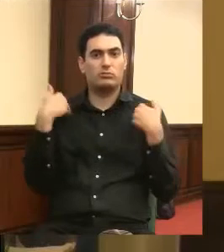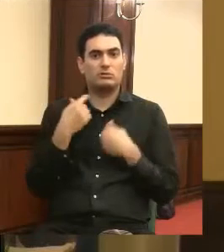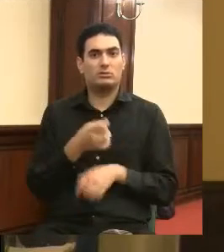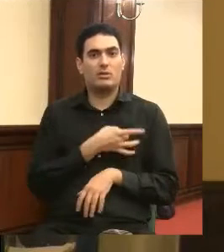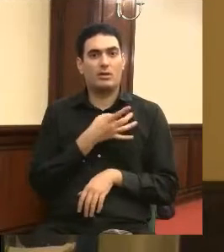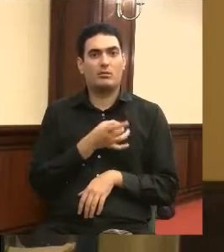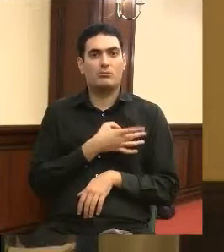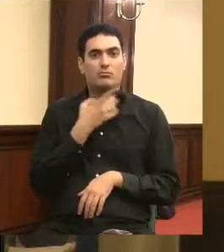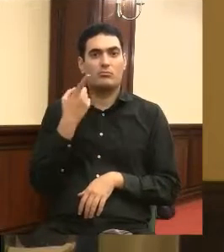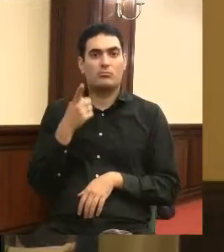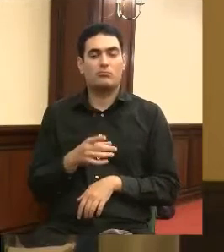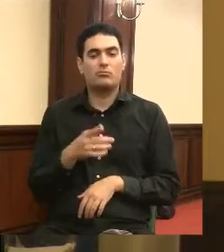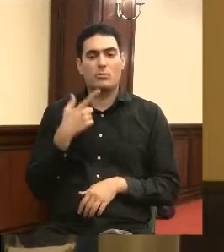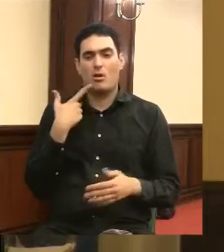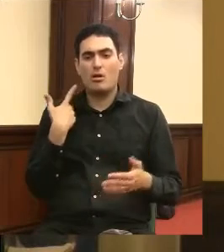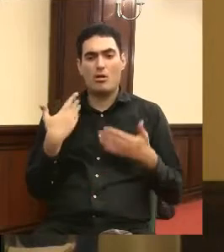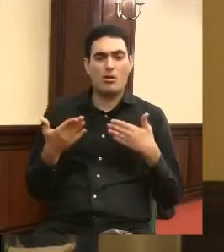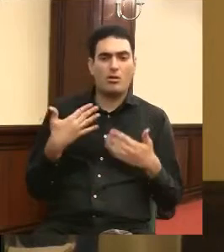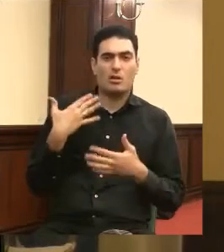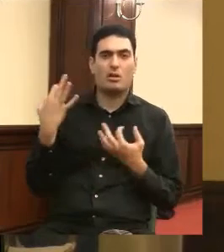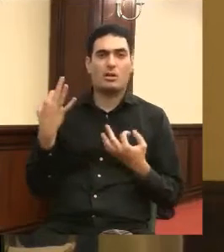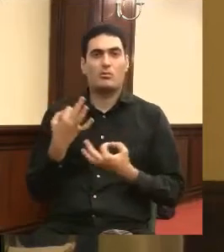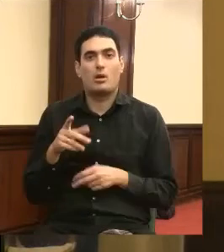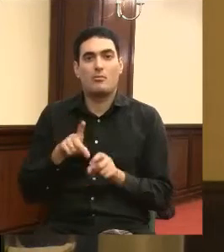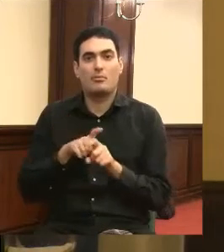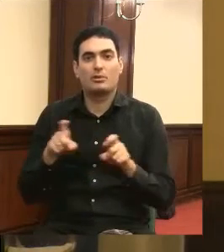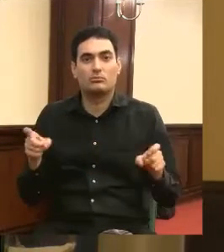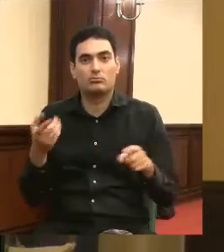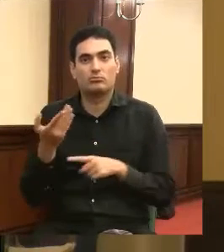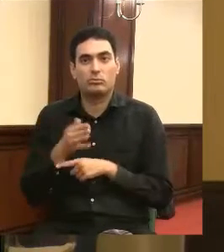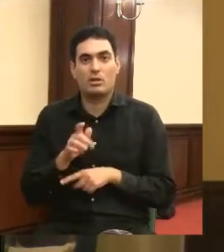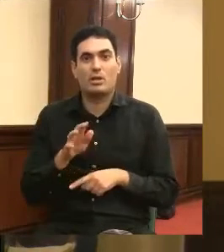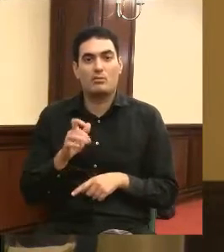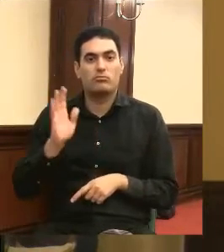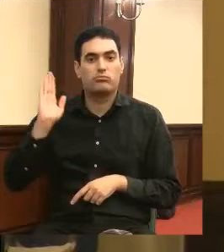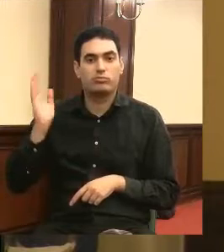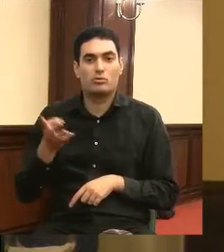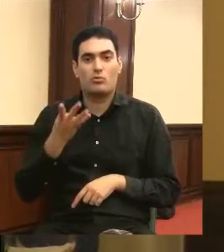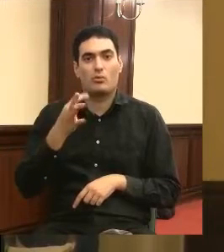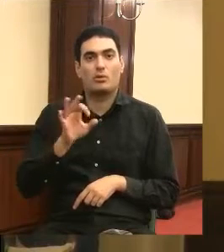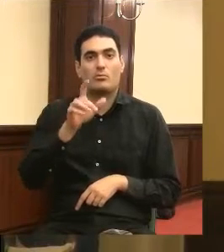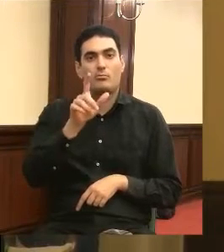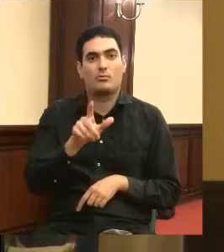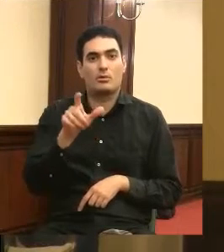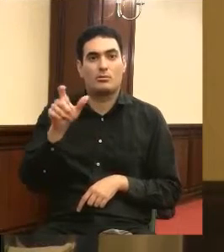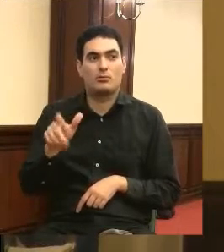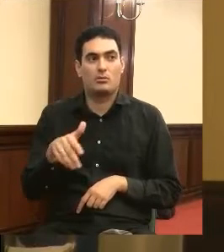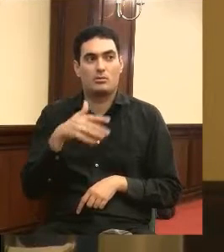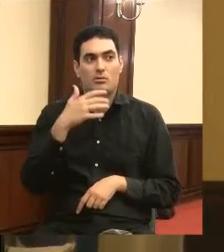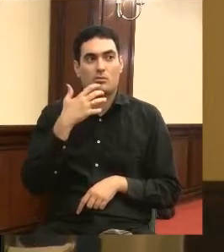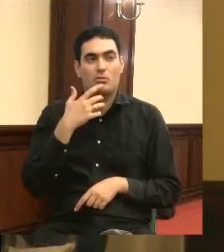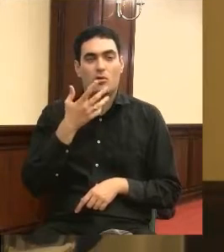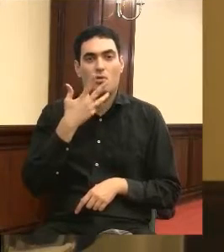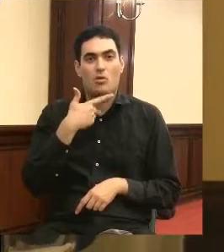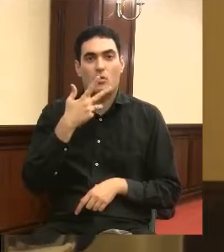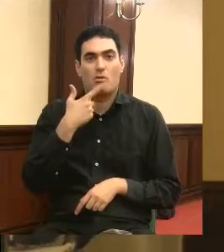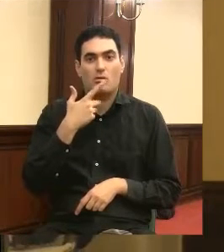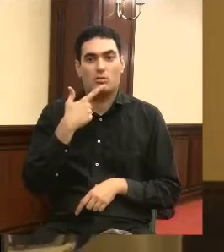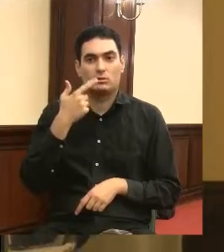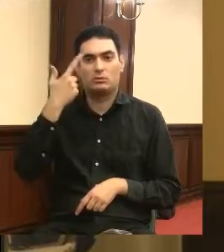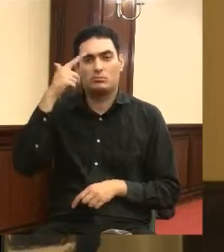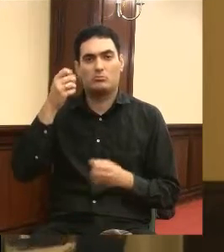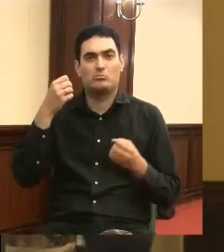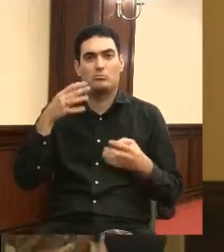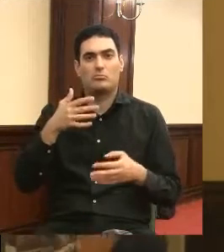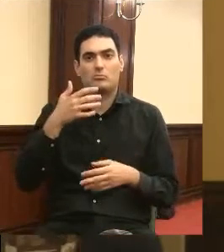empresa y de los responsables sindicales. Estamos hablando de una empresa que presenta un ERE que afecta a 40 personas y sin que